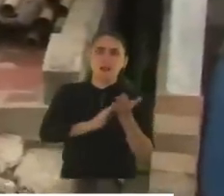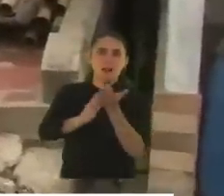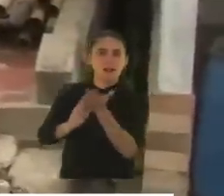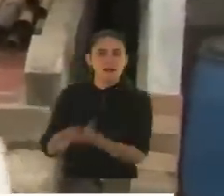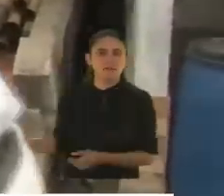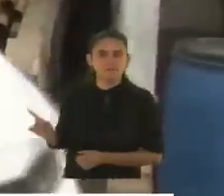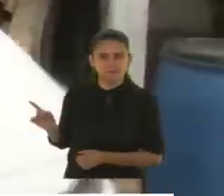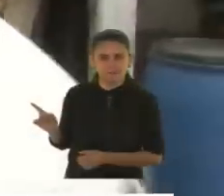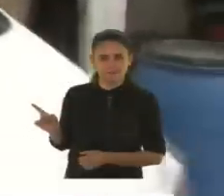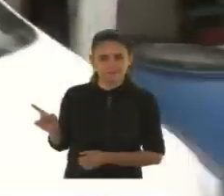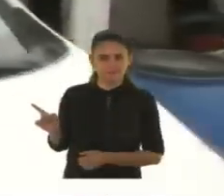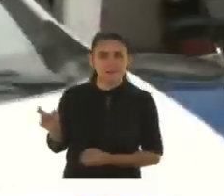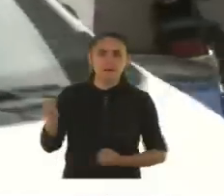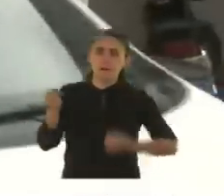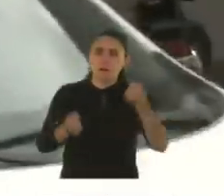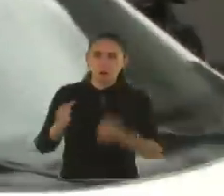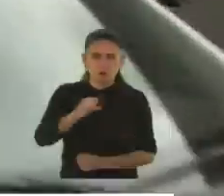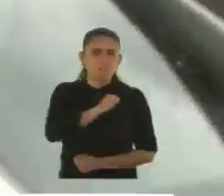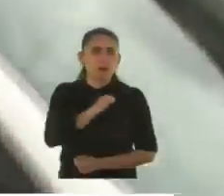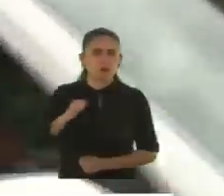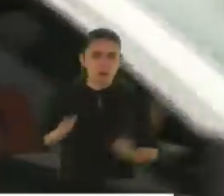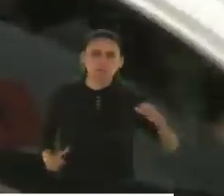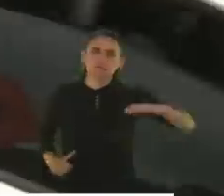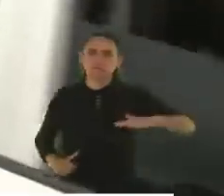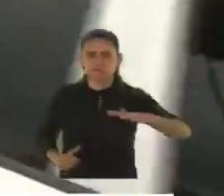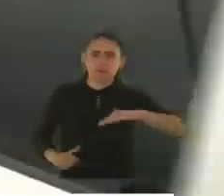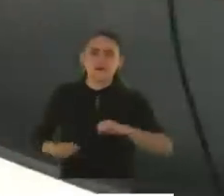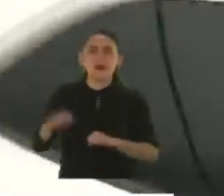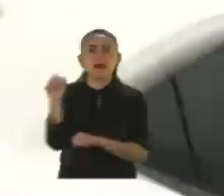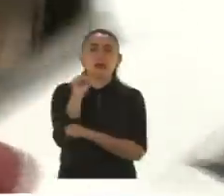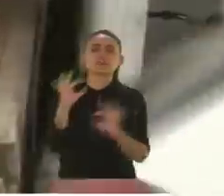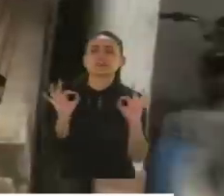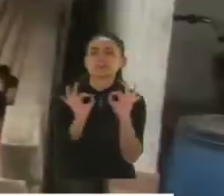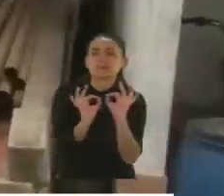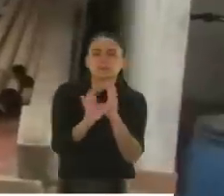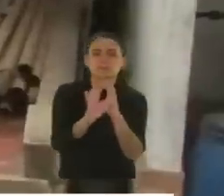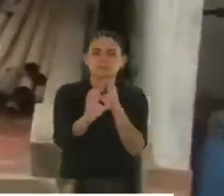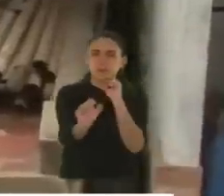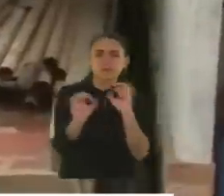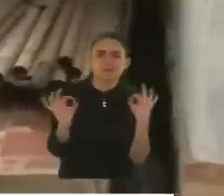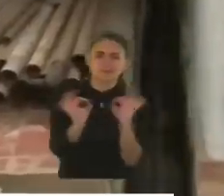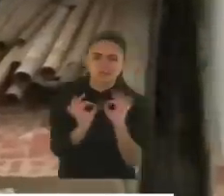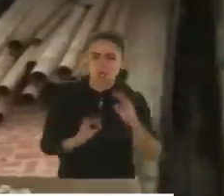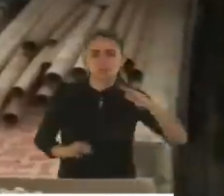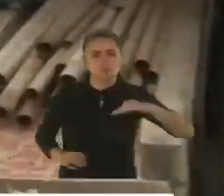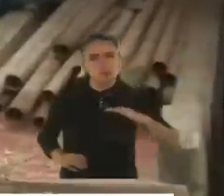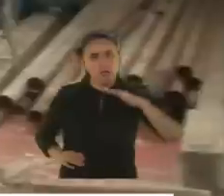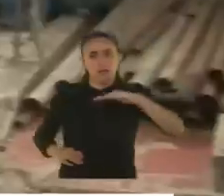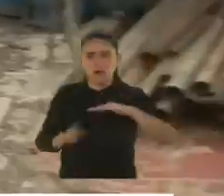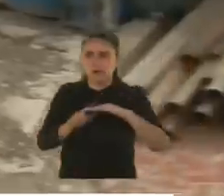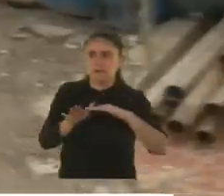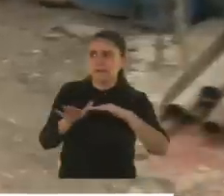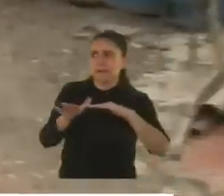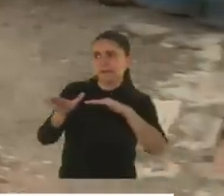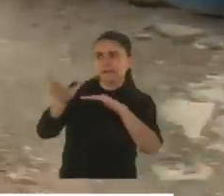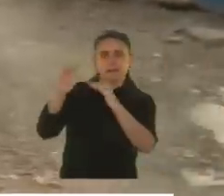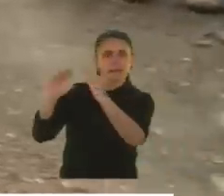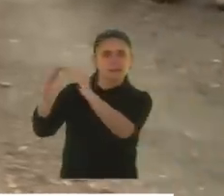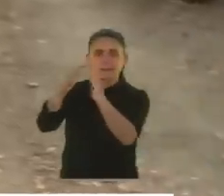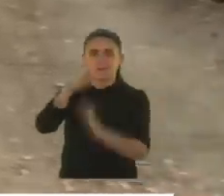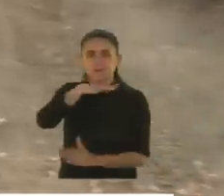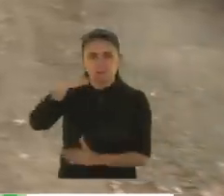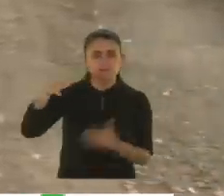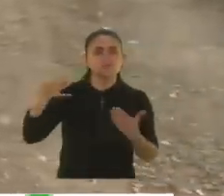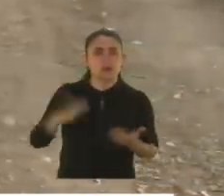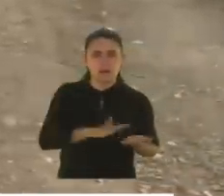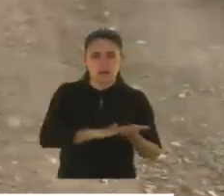vehículos particulares, también para los vehículos livianos que tienen que hacer su tránsito hacia la parte más arriba de la vereda. Recordemos